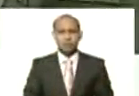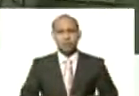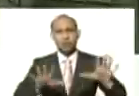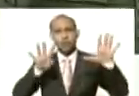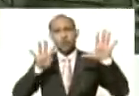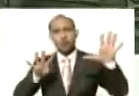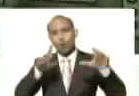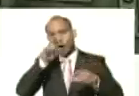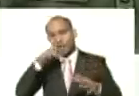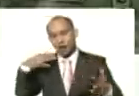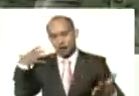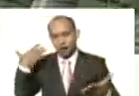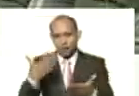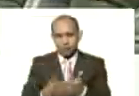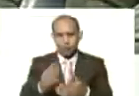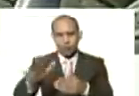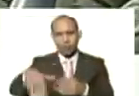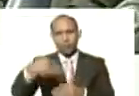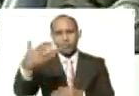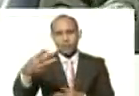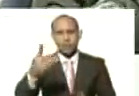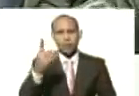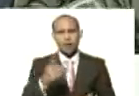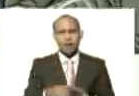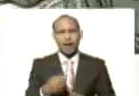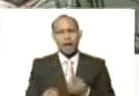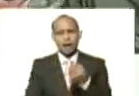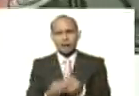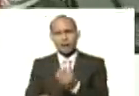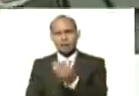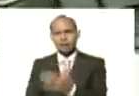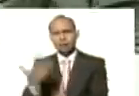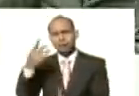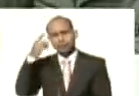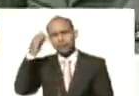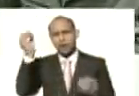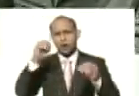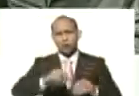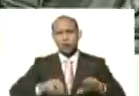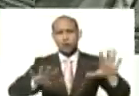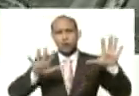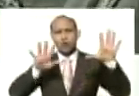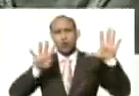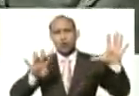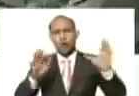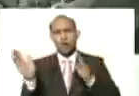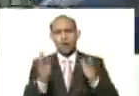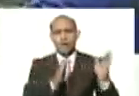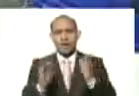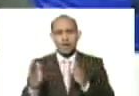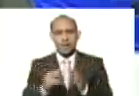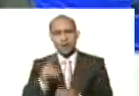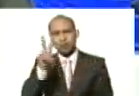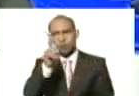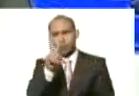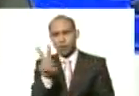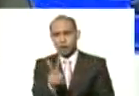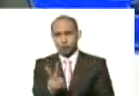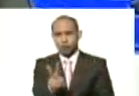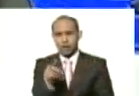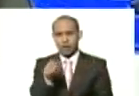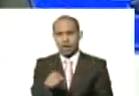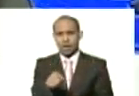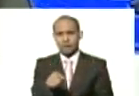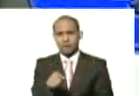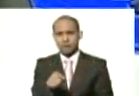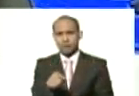9 años. Después decretamos que todos los 9 de marzo en Venezuela se